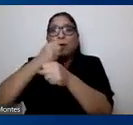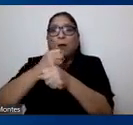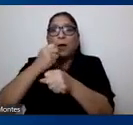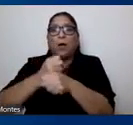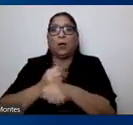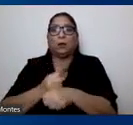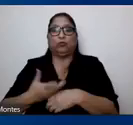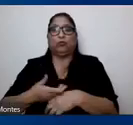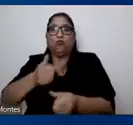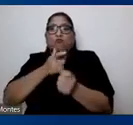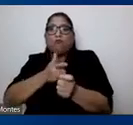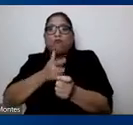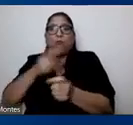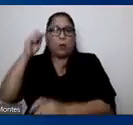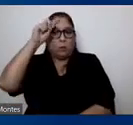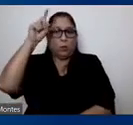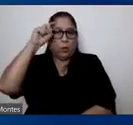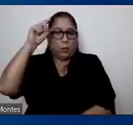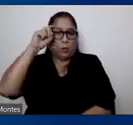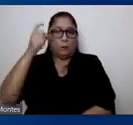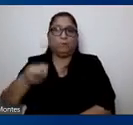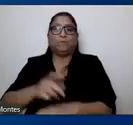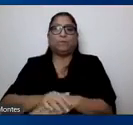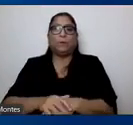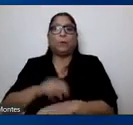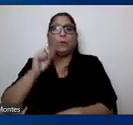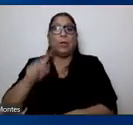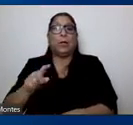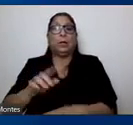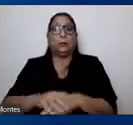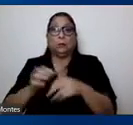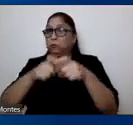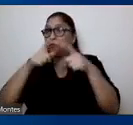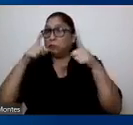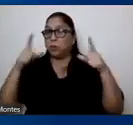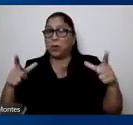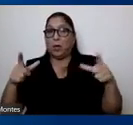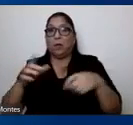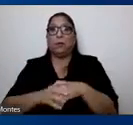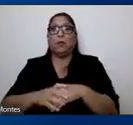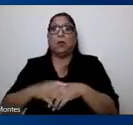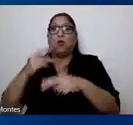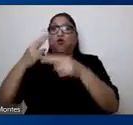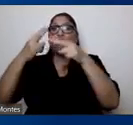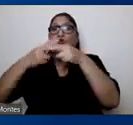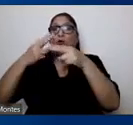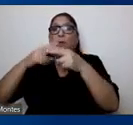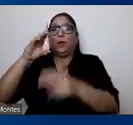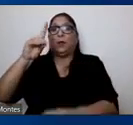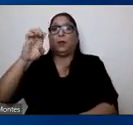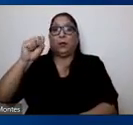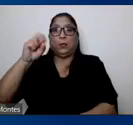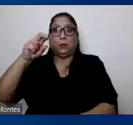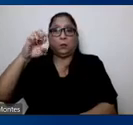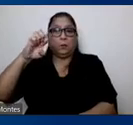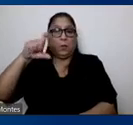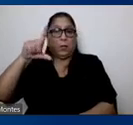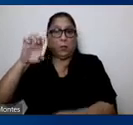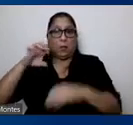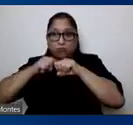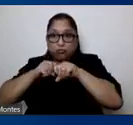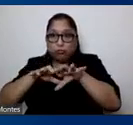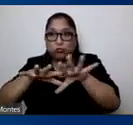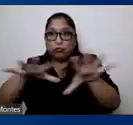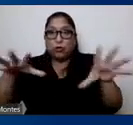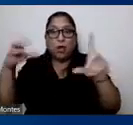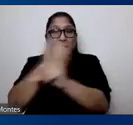y política. Esta es una amplia sala llamada el despliegue de la violencia. Aquí vamos a encontrar imágenes que